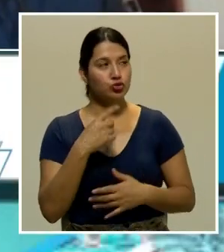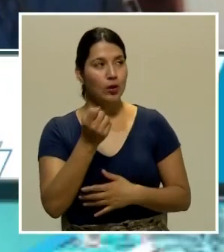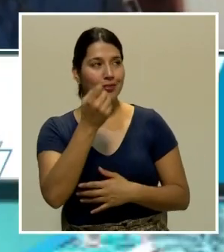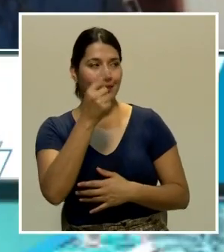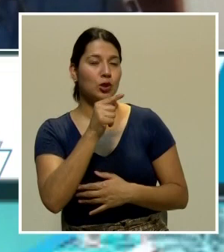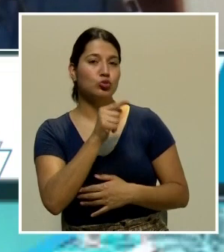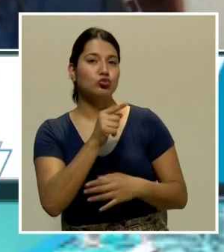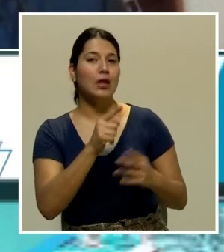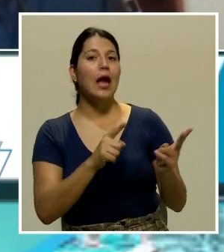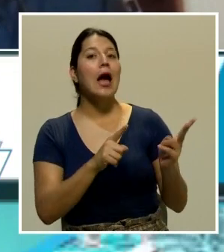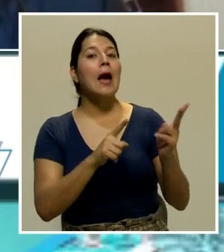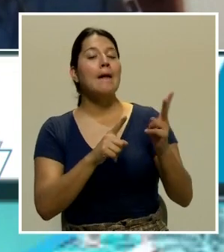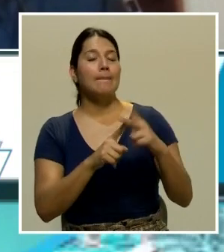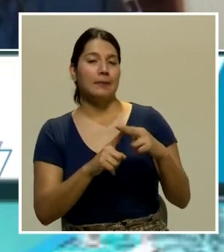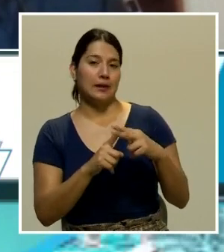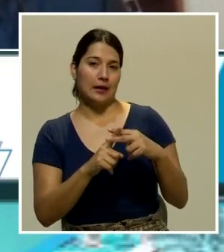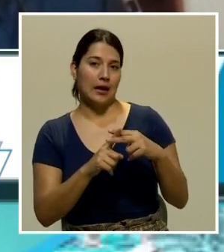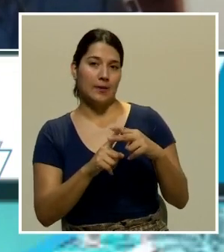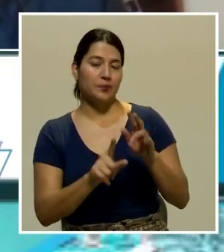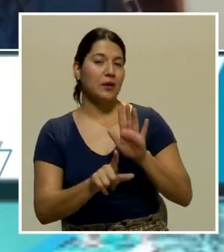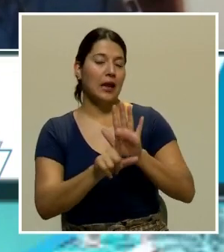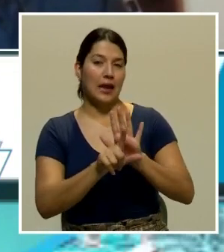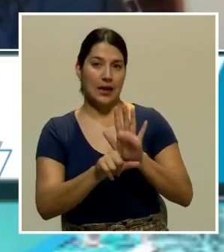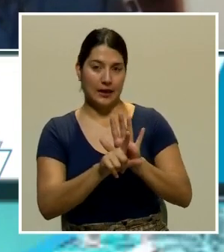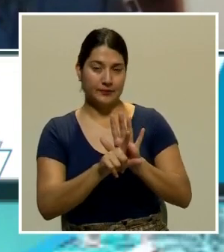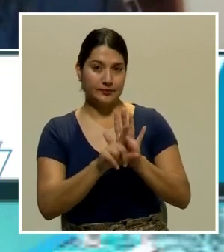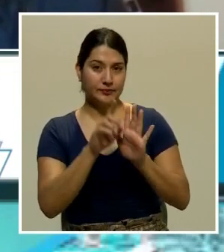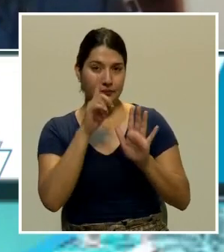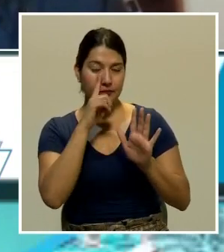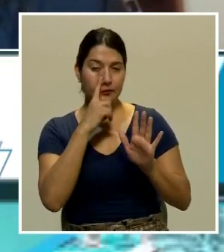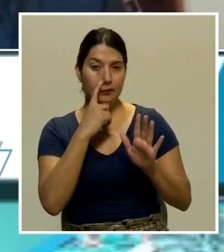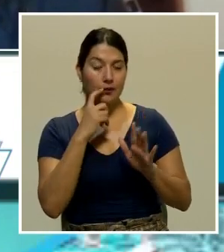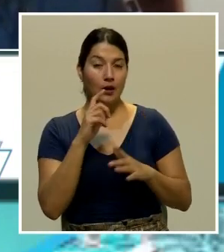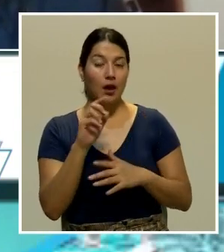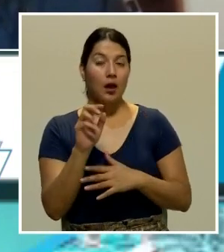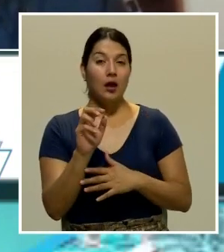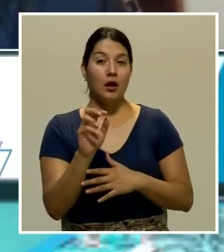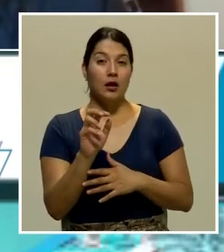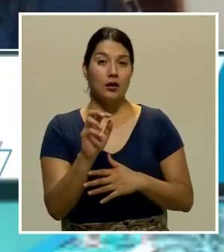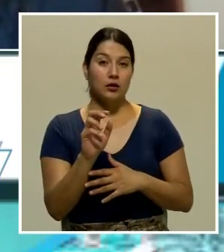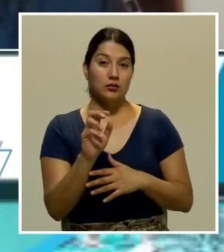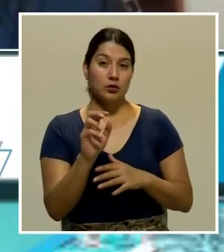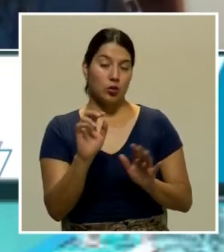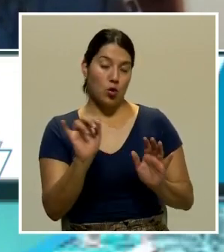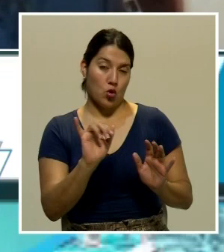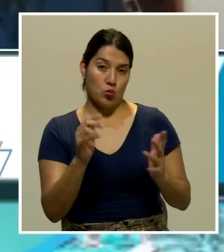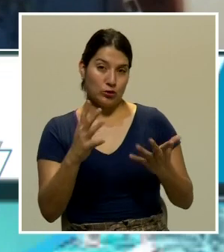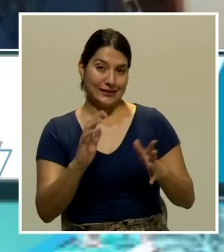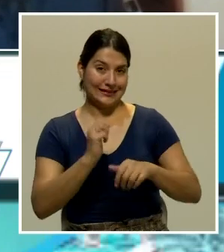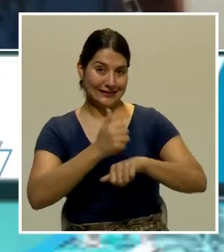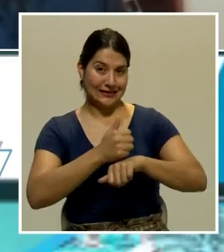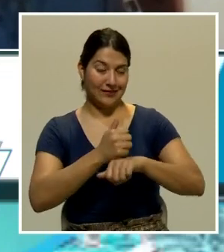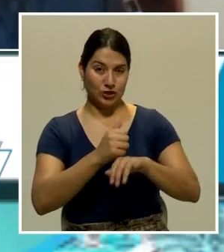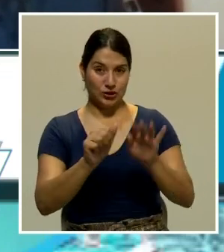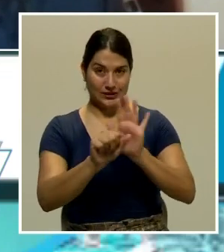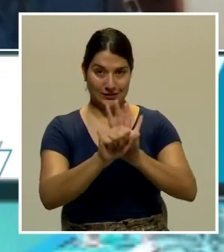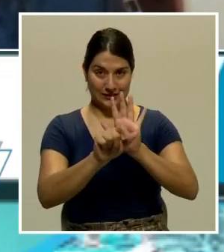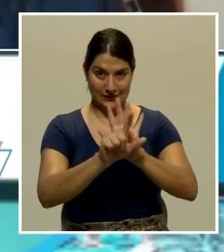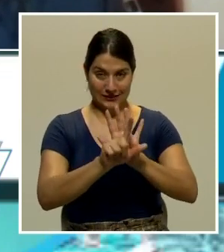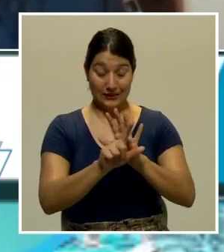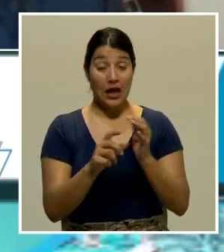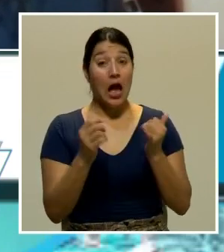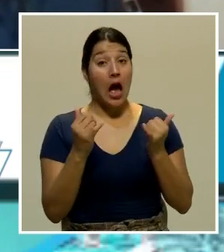rajatabla la ley tal y cual la sancionó la Asamblea Legislativa.